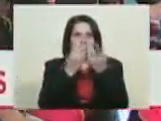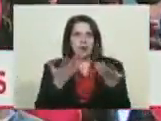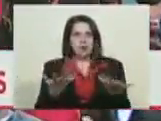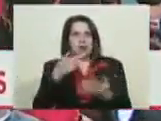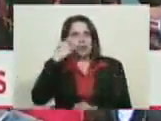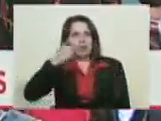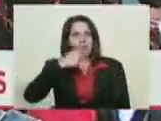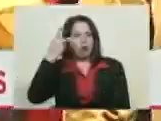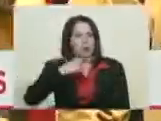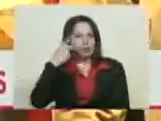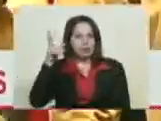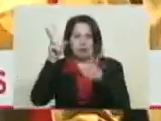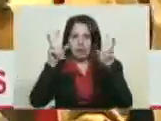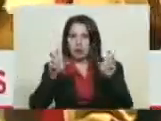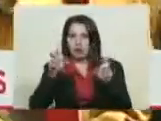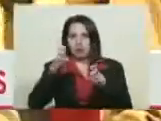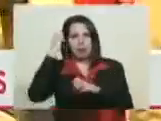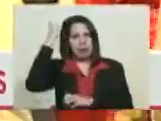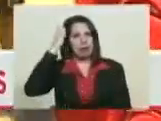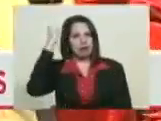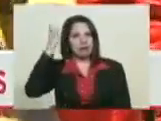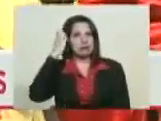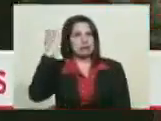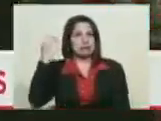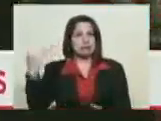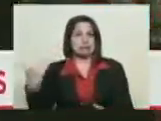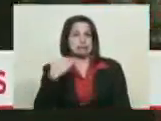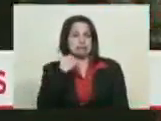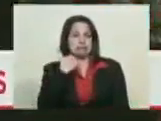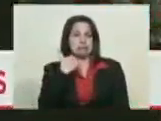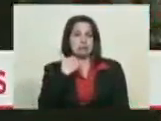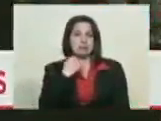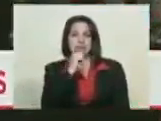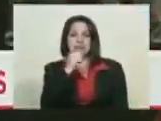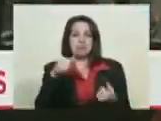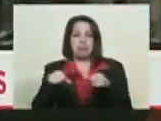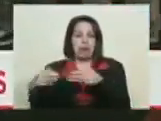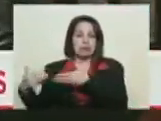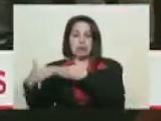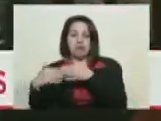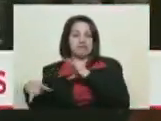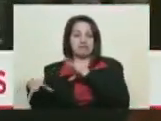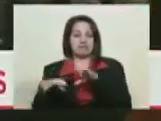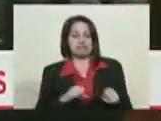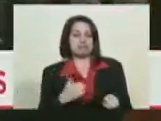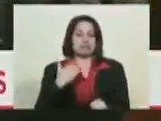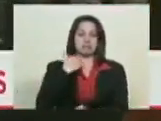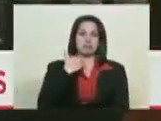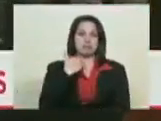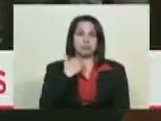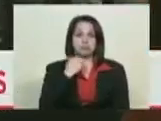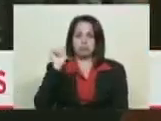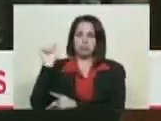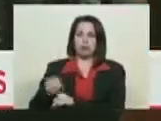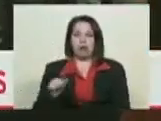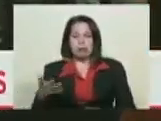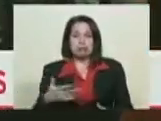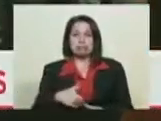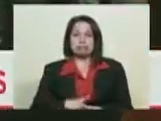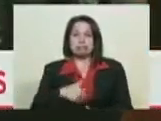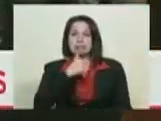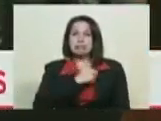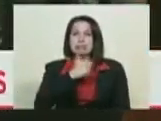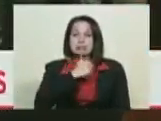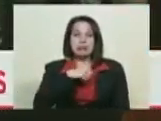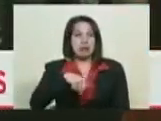la nueva ética, ante el fraude orquestado por el imperialismo norteamericano. Compañeros, los venezolanos no